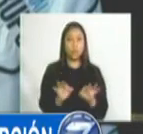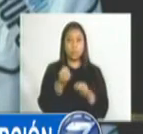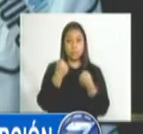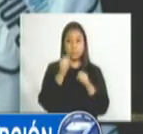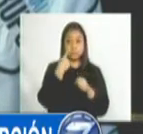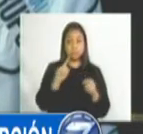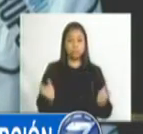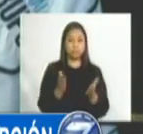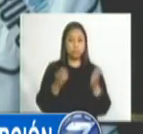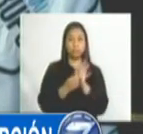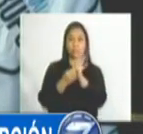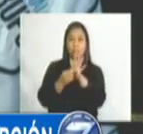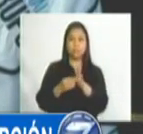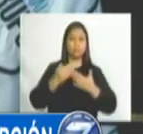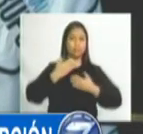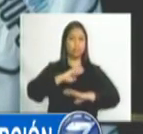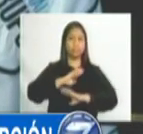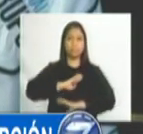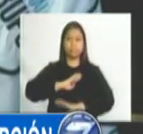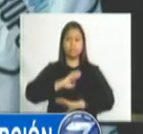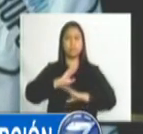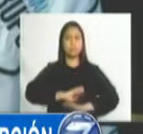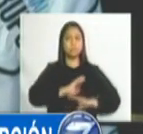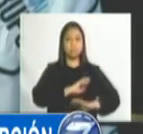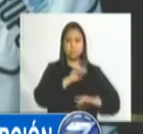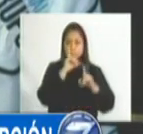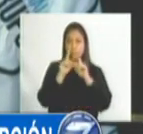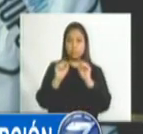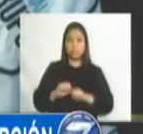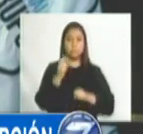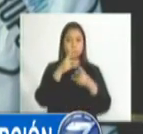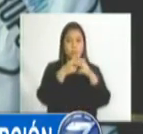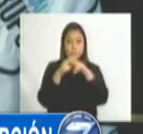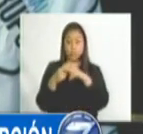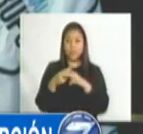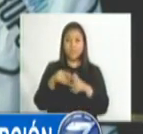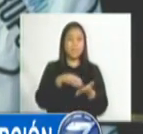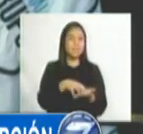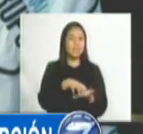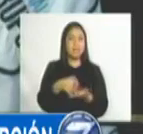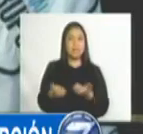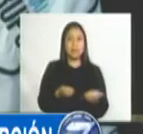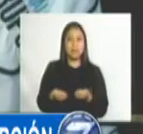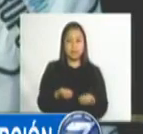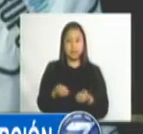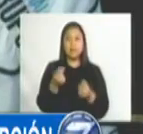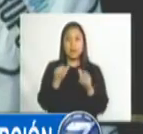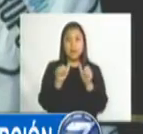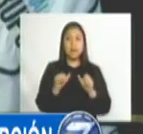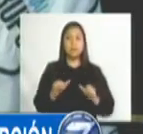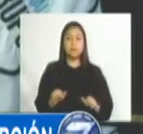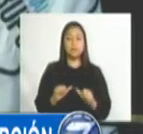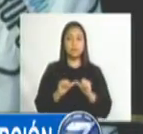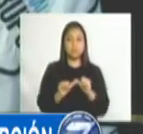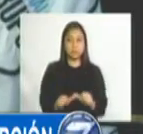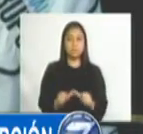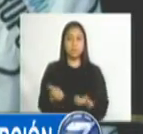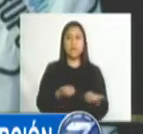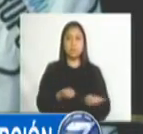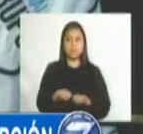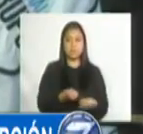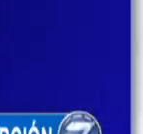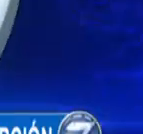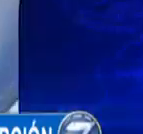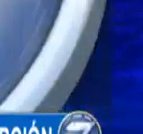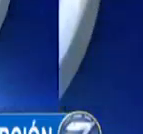optimización y cambios para prevenir y corregir debilidades administrativas, el análisis y seguimiento administrativo a casos